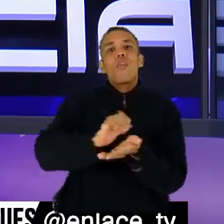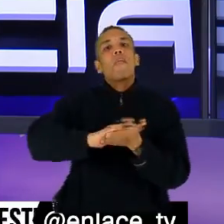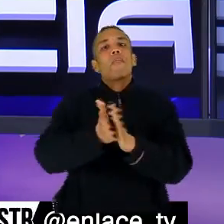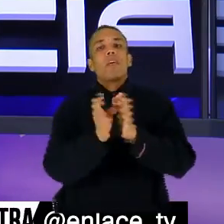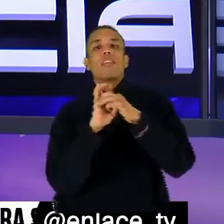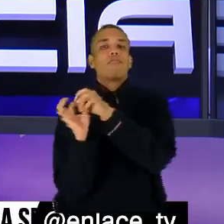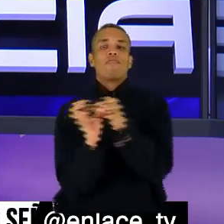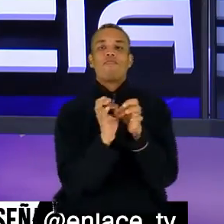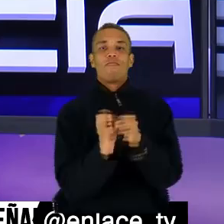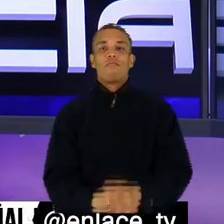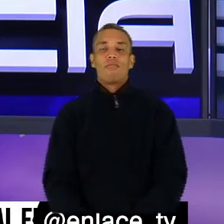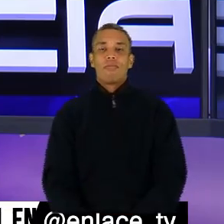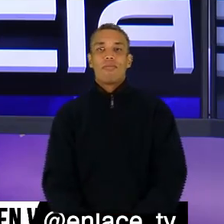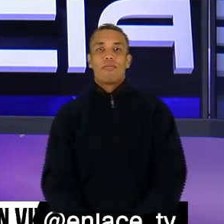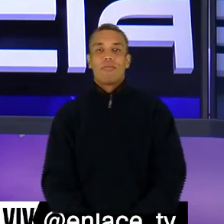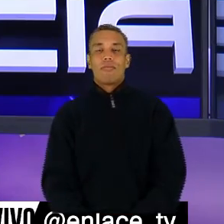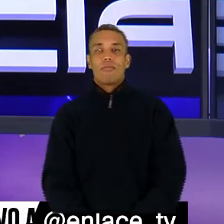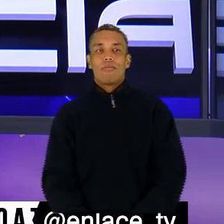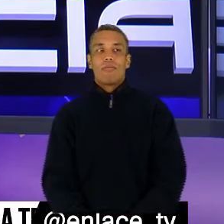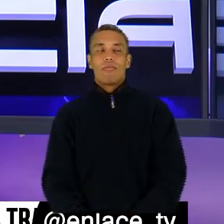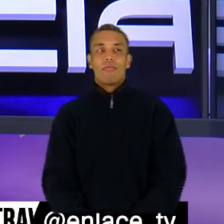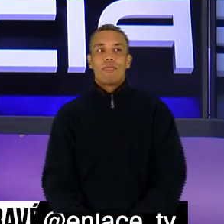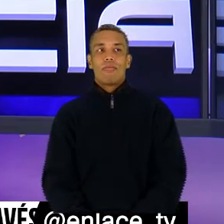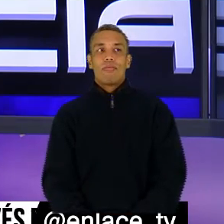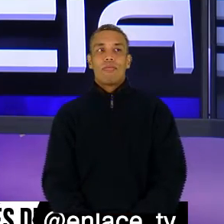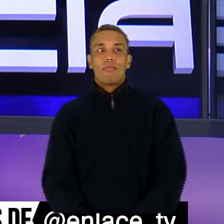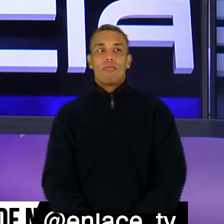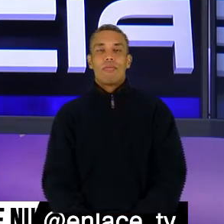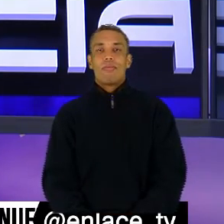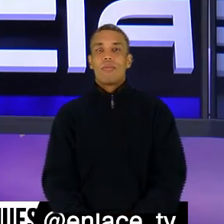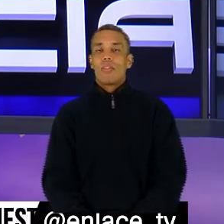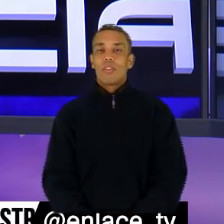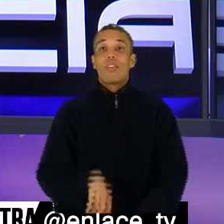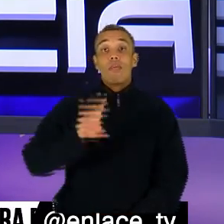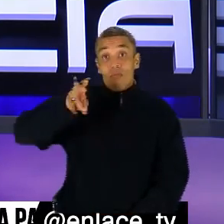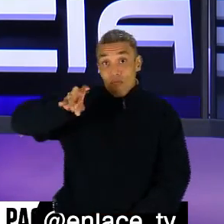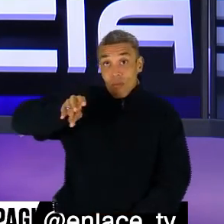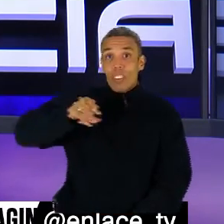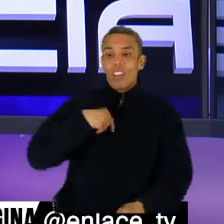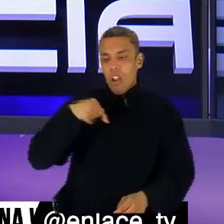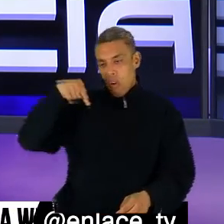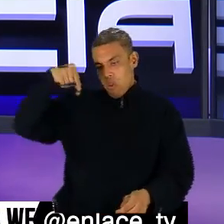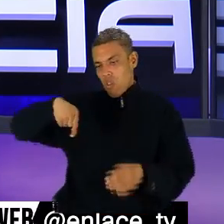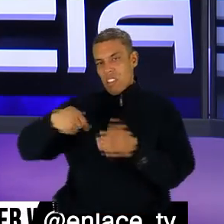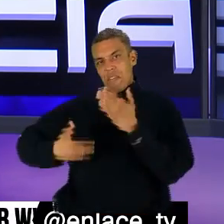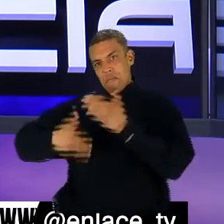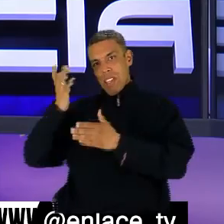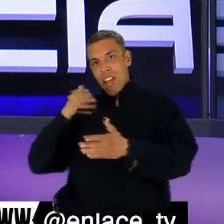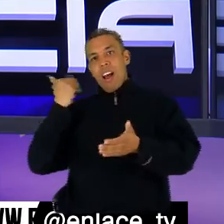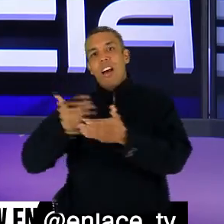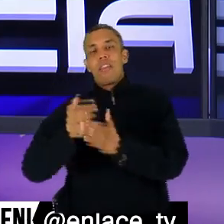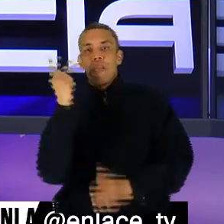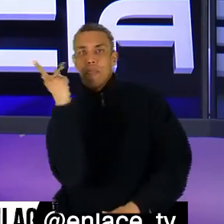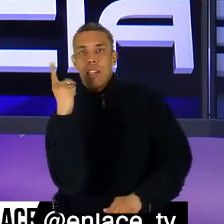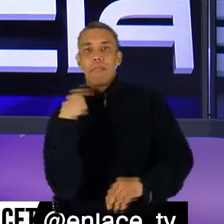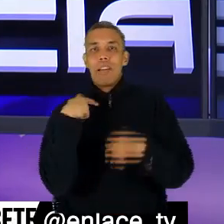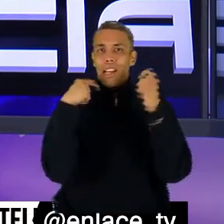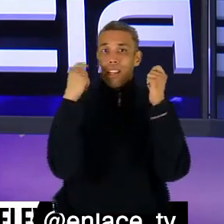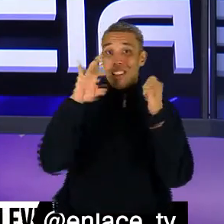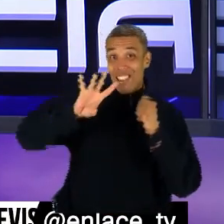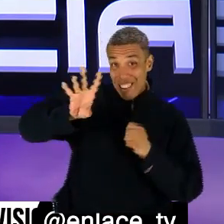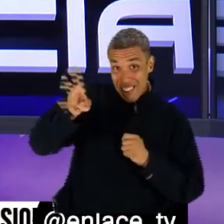Desde hoy hasta el próximo viernes 27 de mayo se cumplirá madrugón en autoservicio La Quinta. Descuentos, promociones y precios